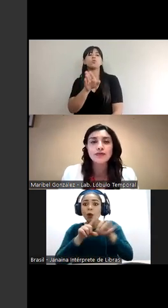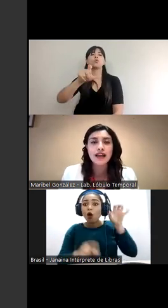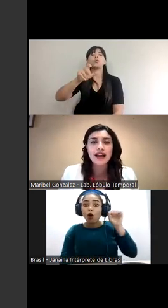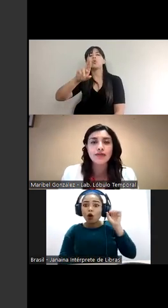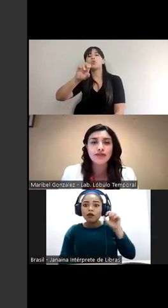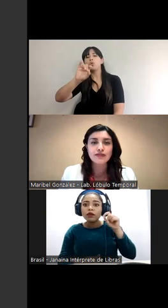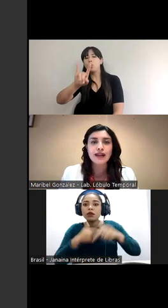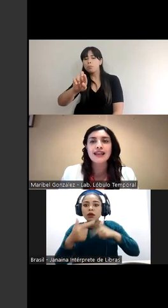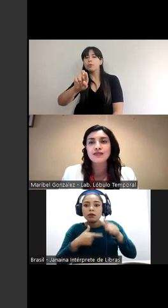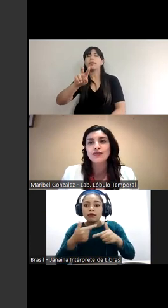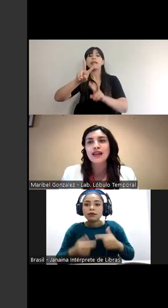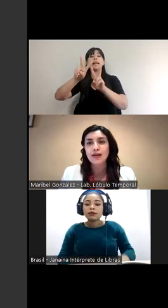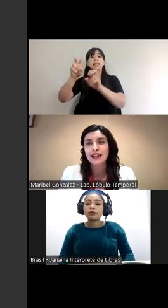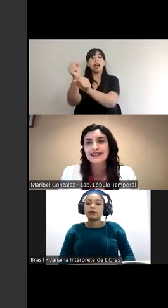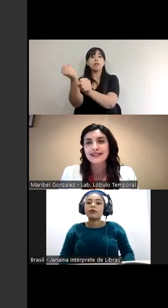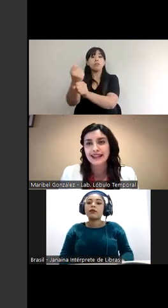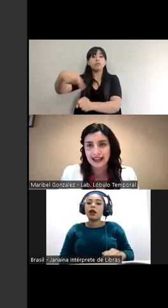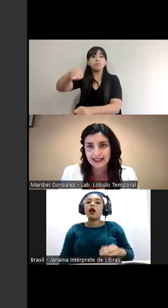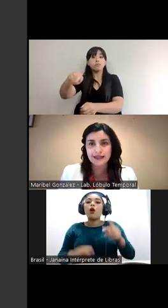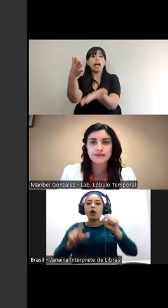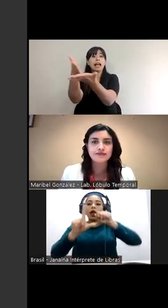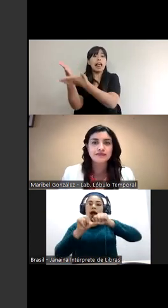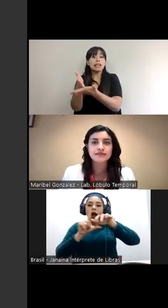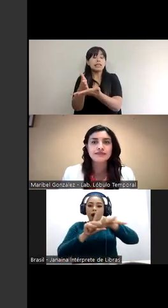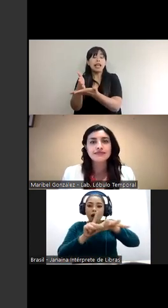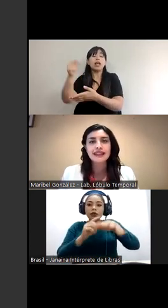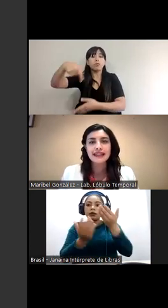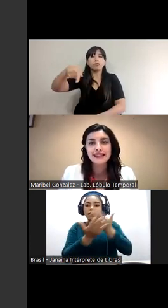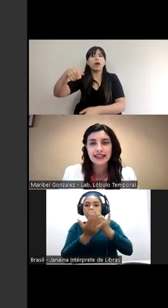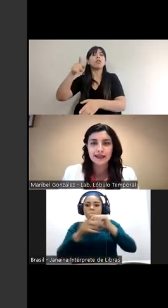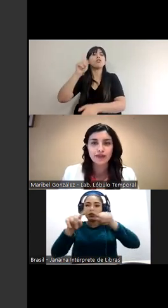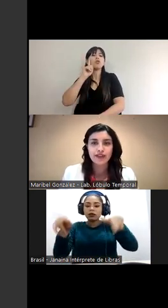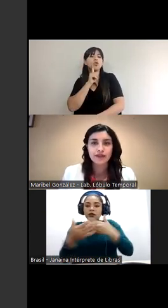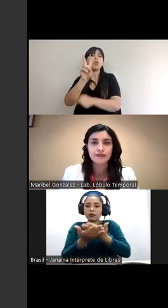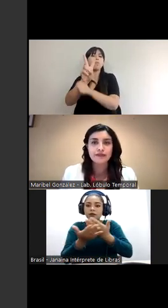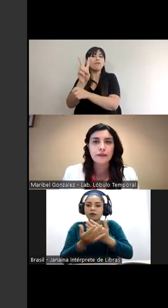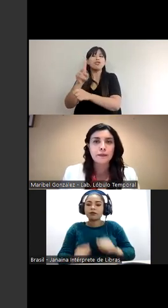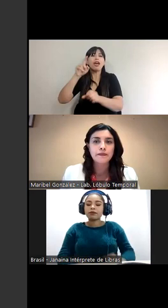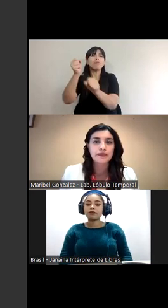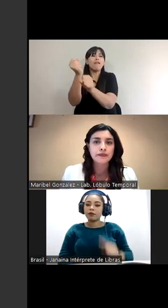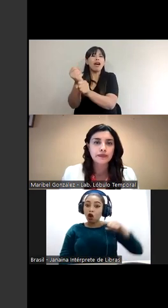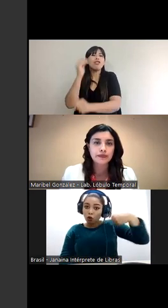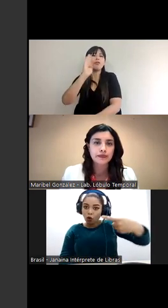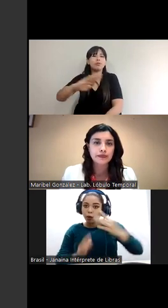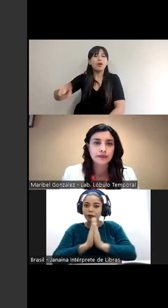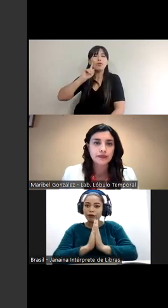la cápsula audiovisual en sus aulas de clases. La siguiente, por favor.